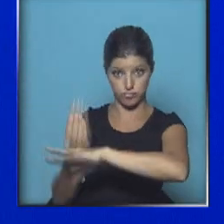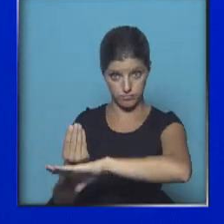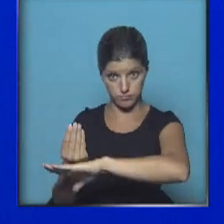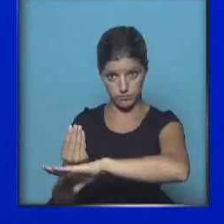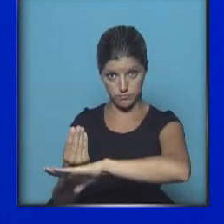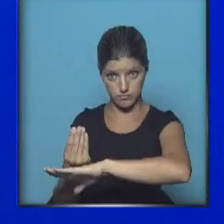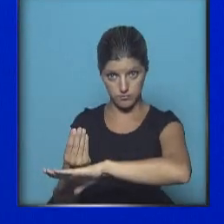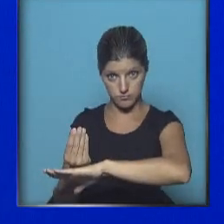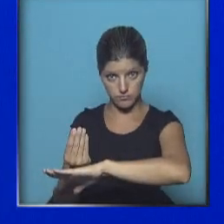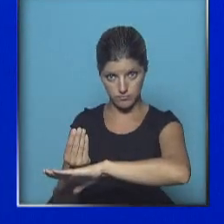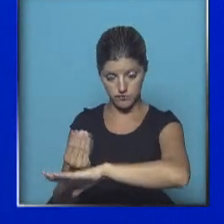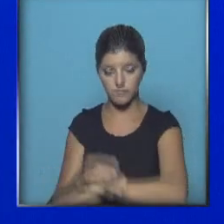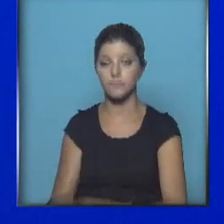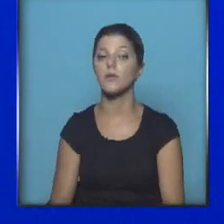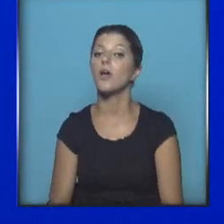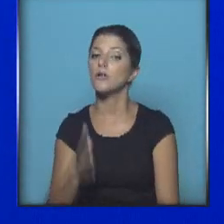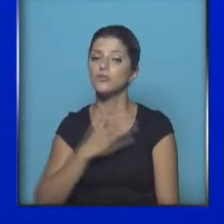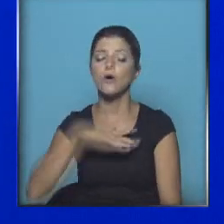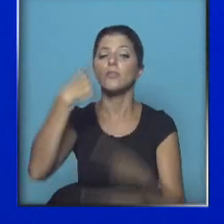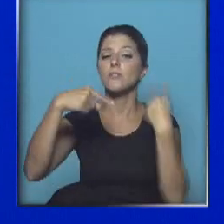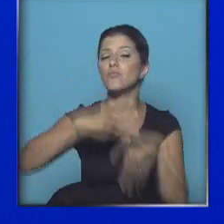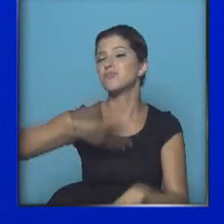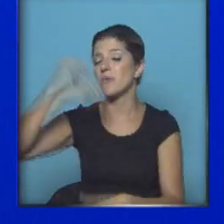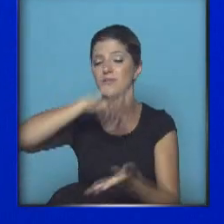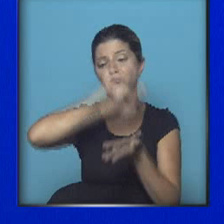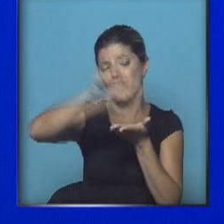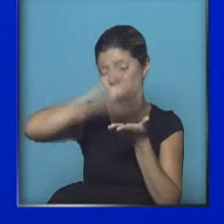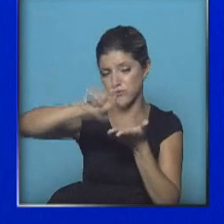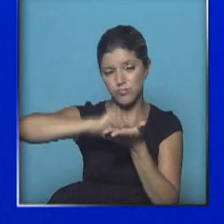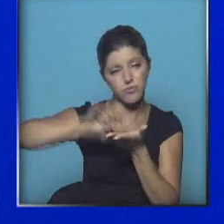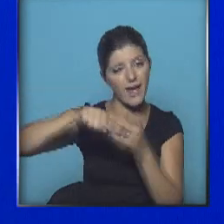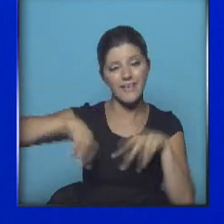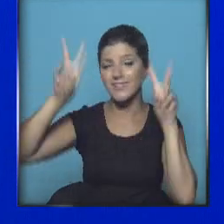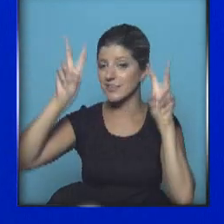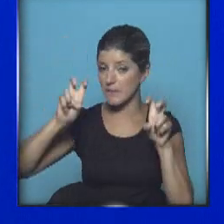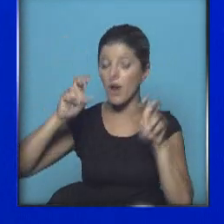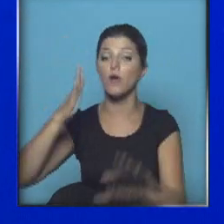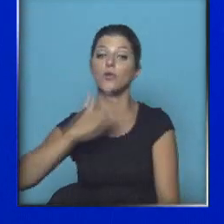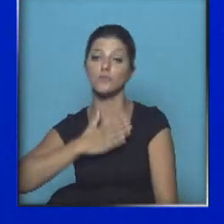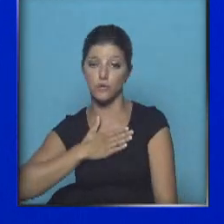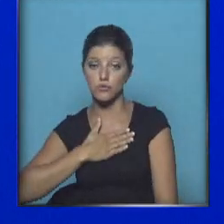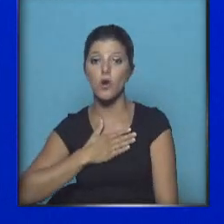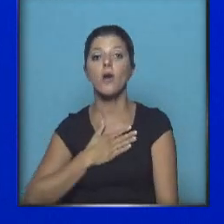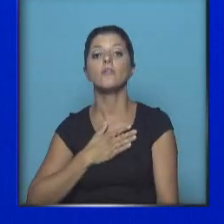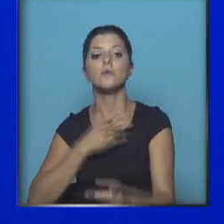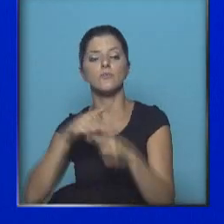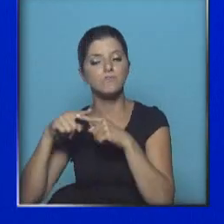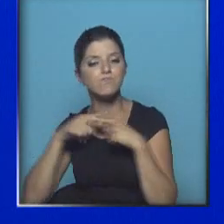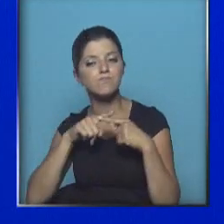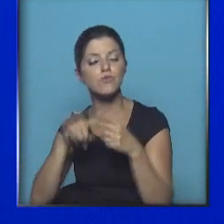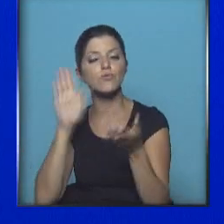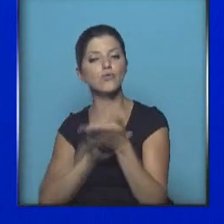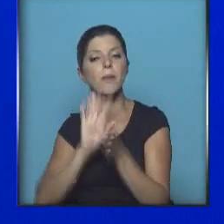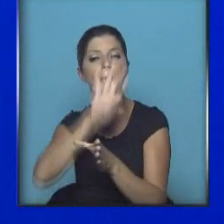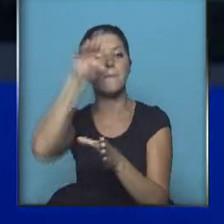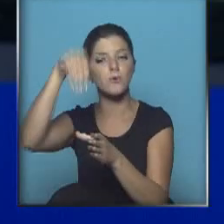gobierno. Yo lo he escrito varias veces esto. Nosotros desde el CELS hemos cuestionado la participación